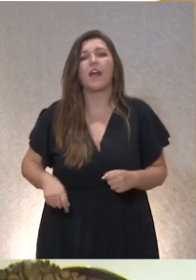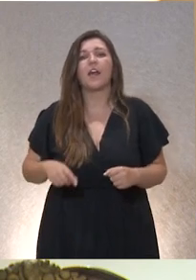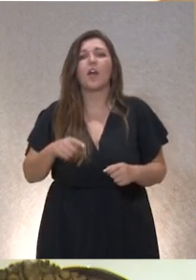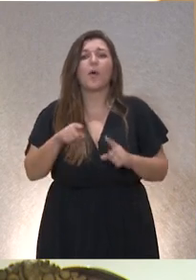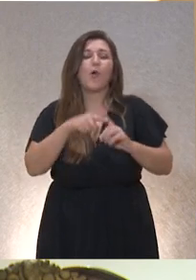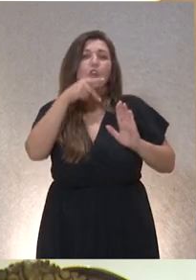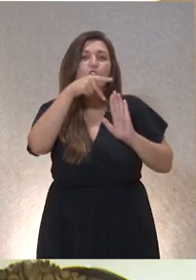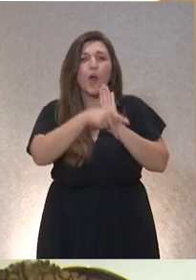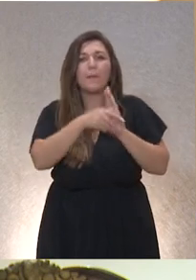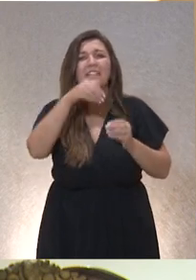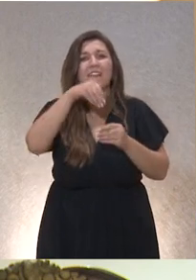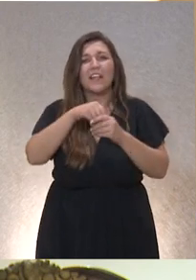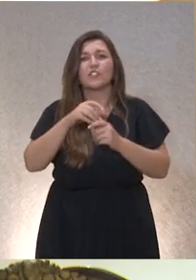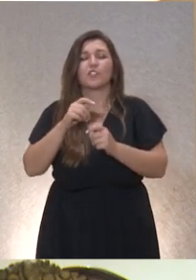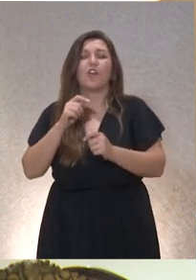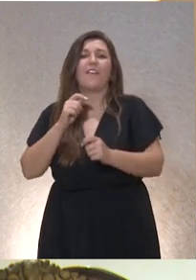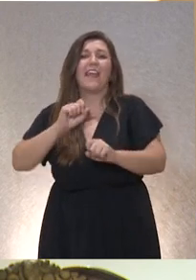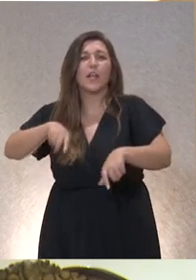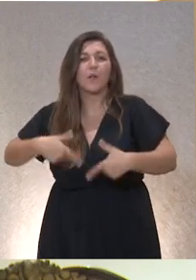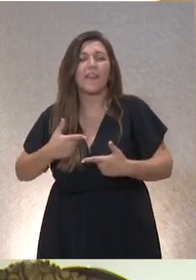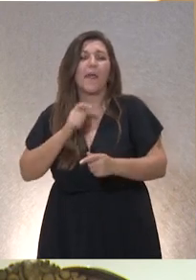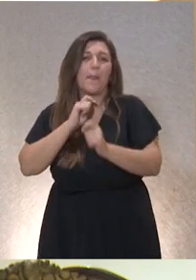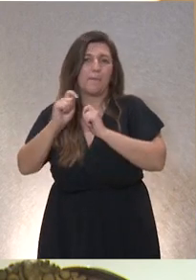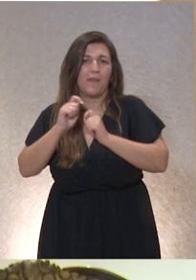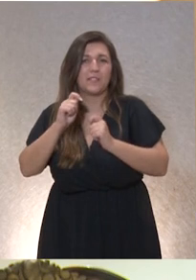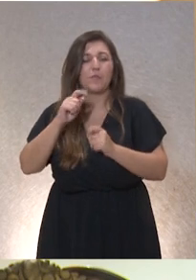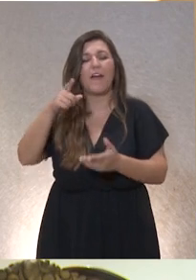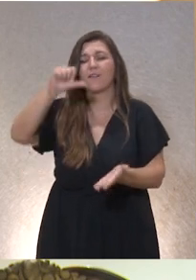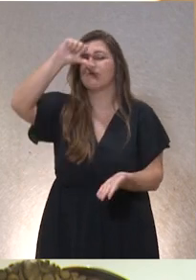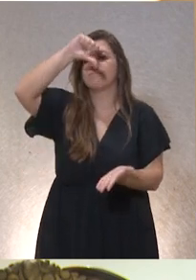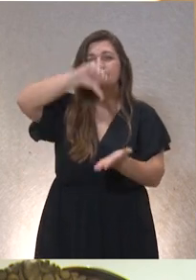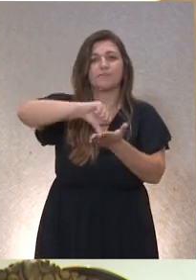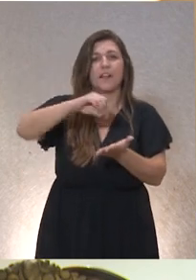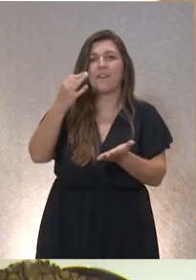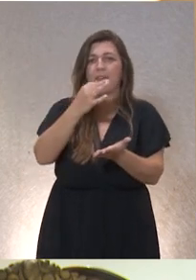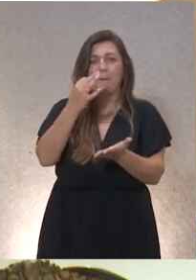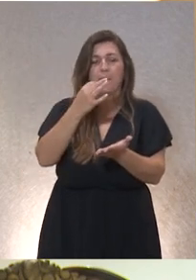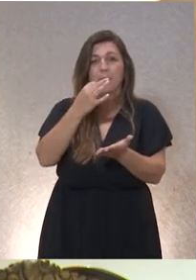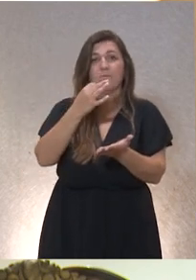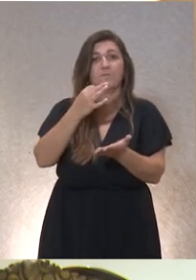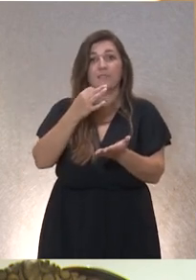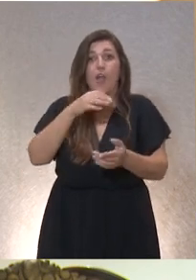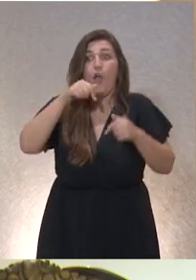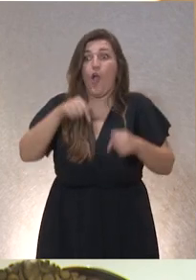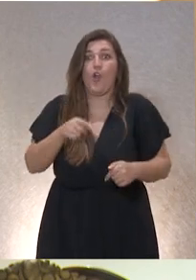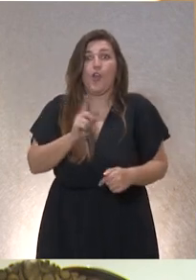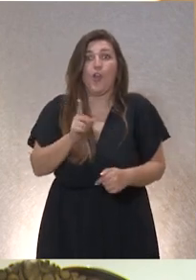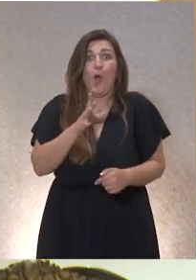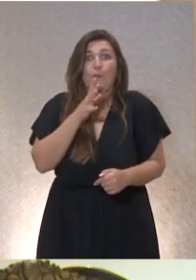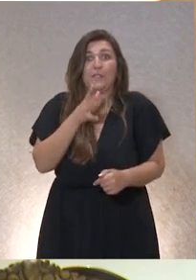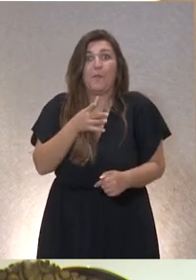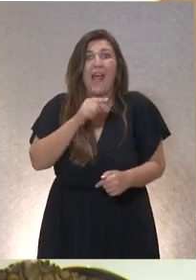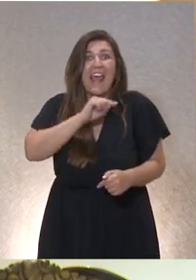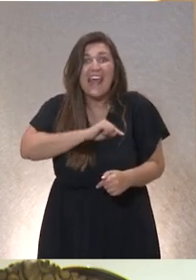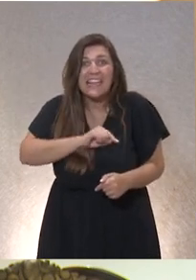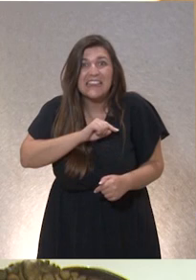Consecuentemente debe ocupar el espacio central un espacio que hoy no ocupa porque no se habla de ética en